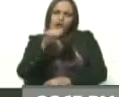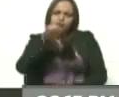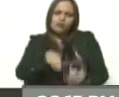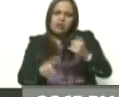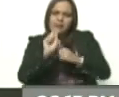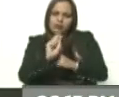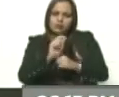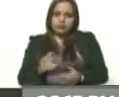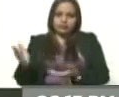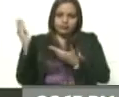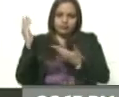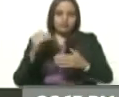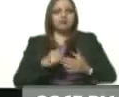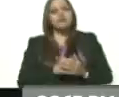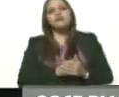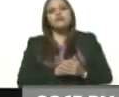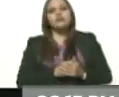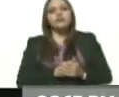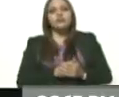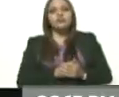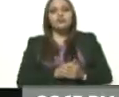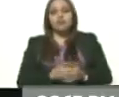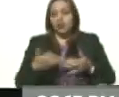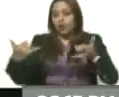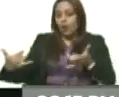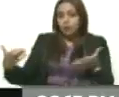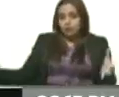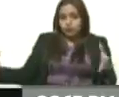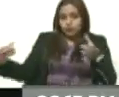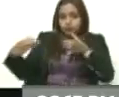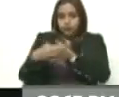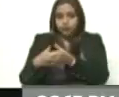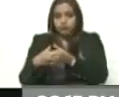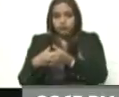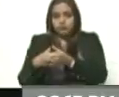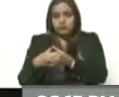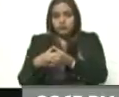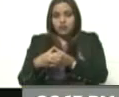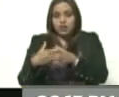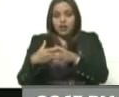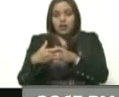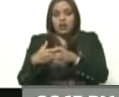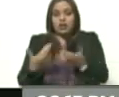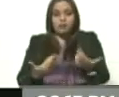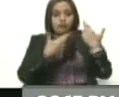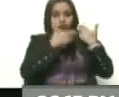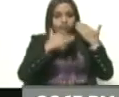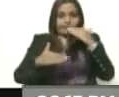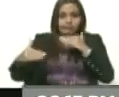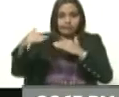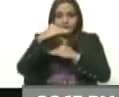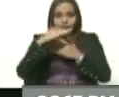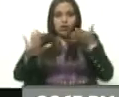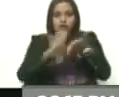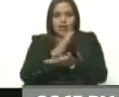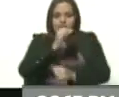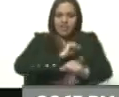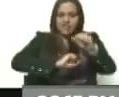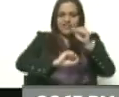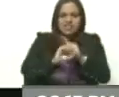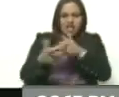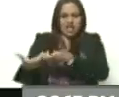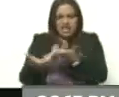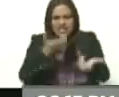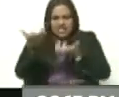minuto. Adelante. Estamos reunidos el Estado Mayor para el combate contra